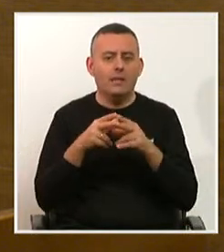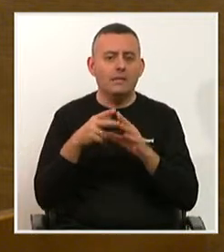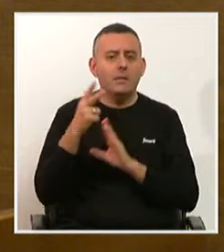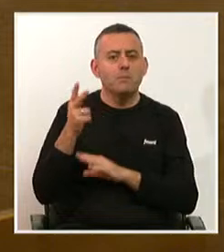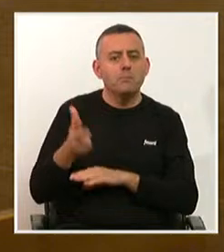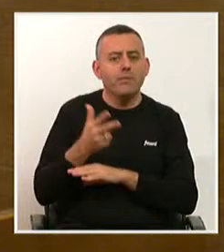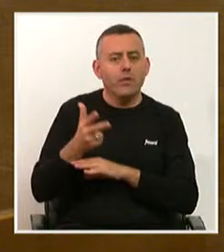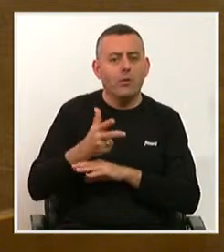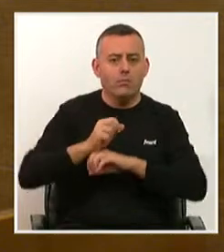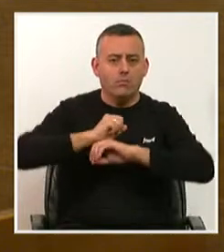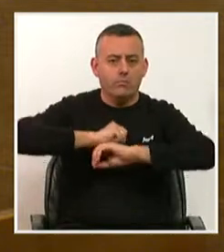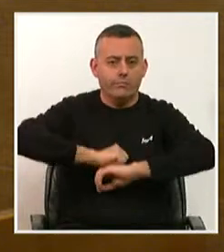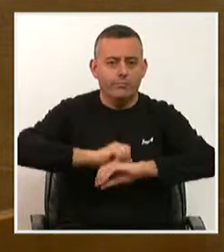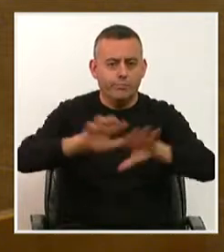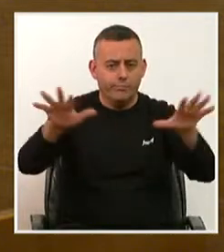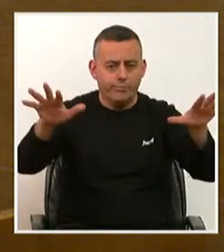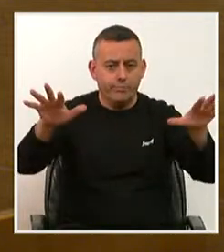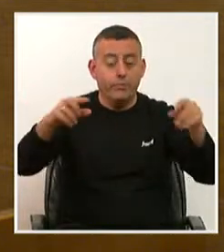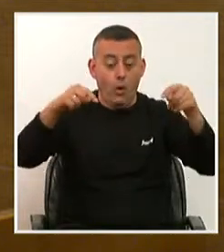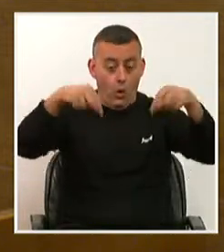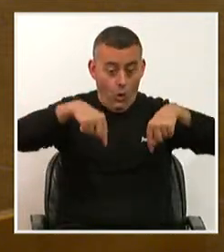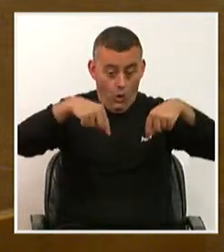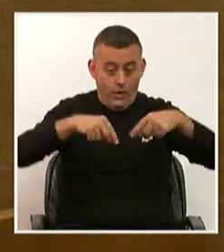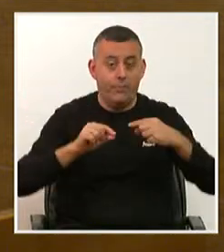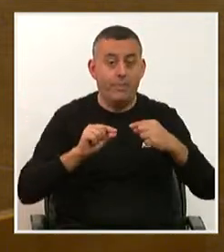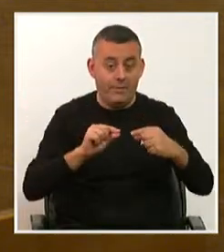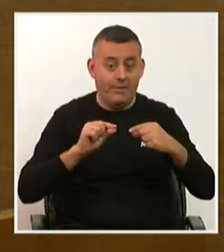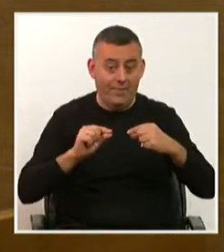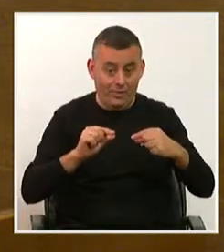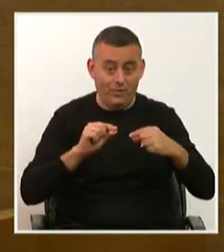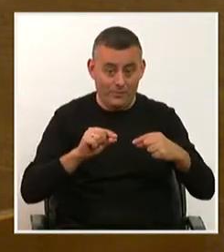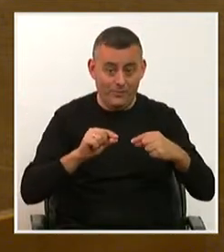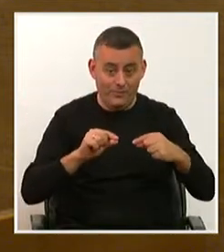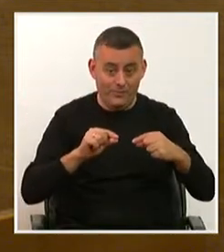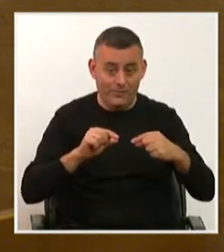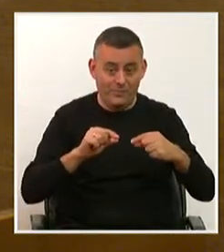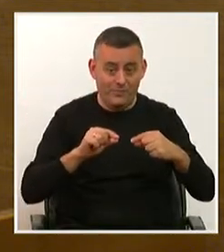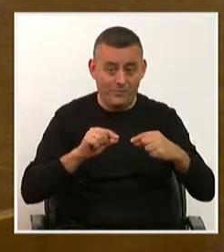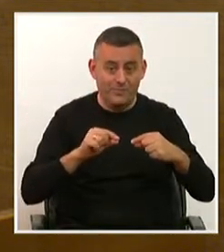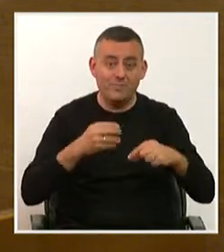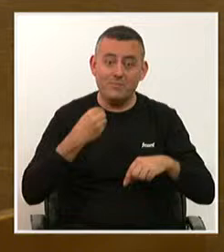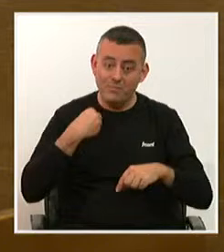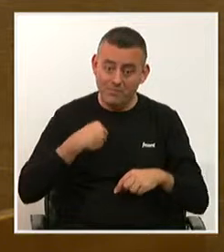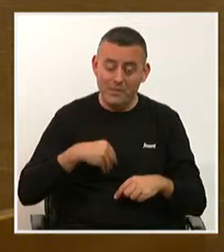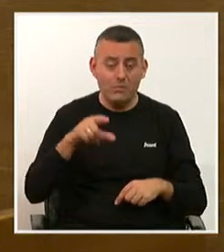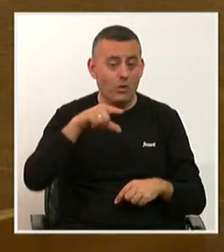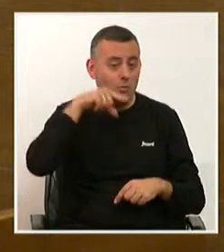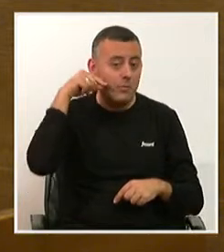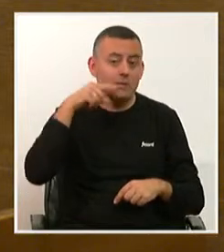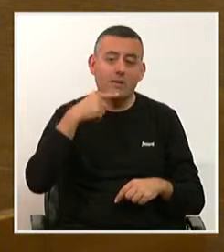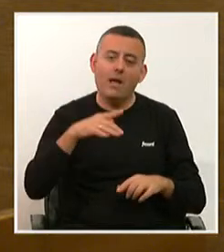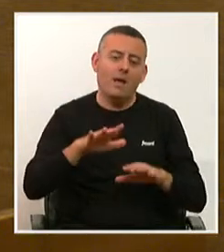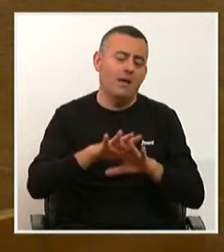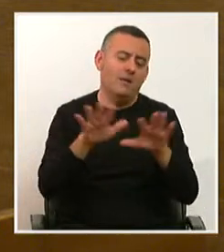deo que de as y que comprom